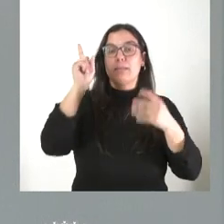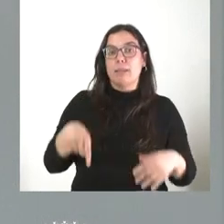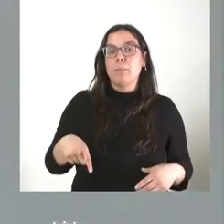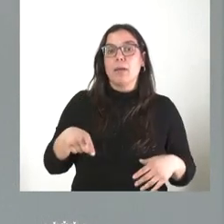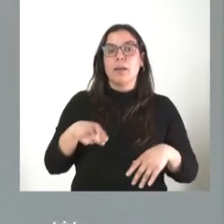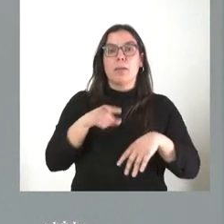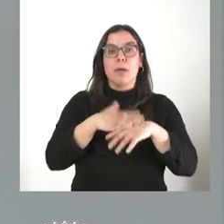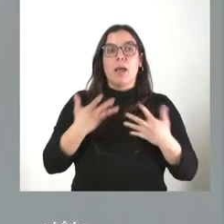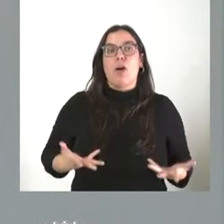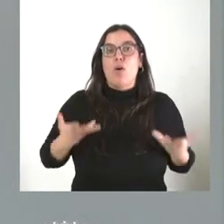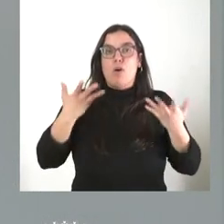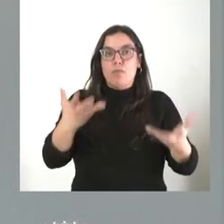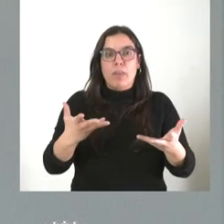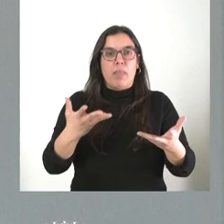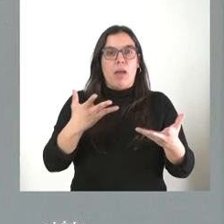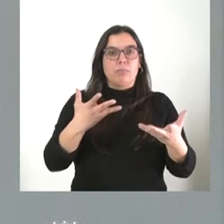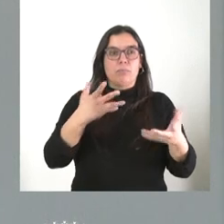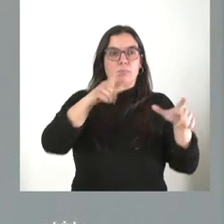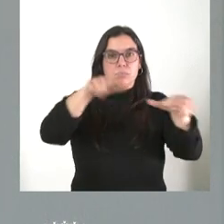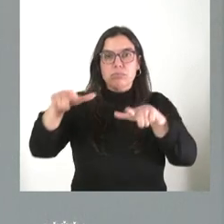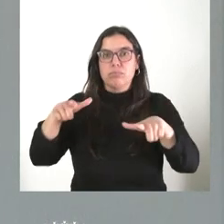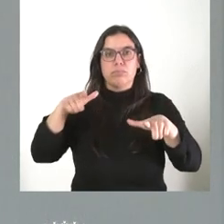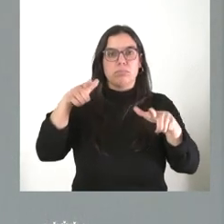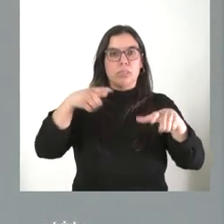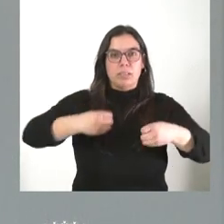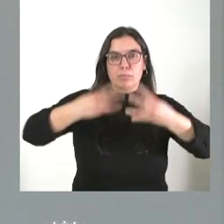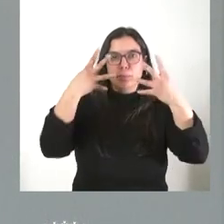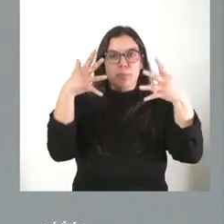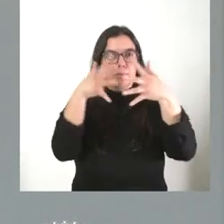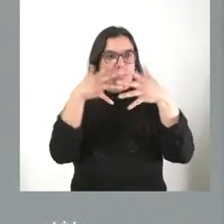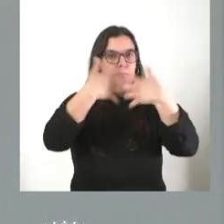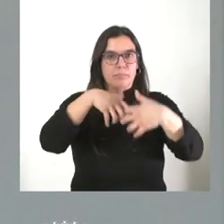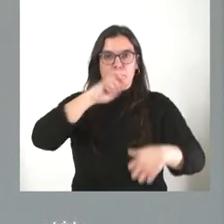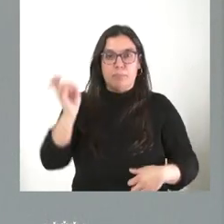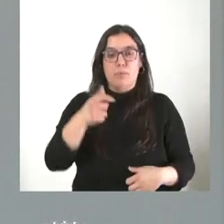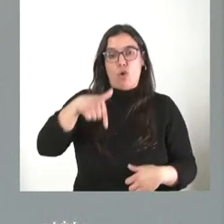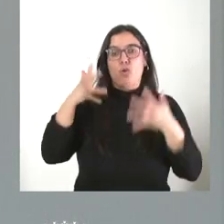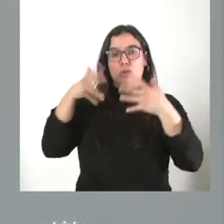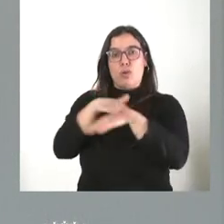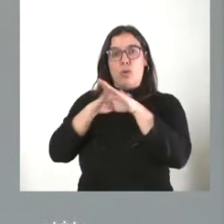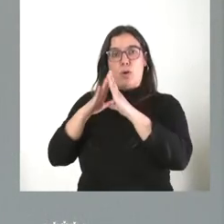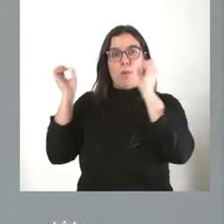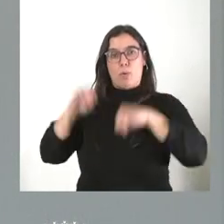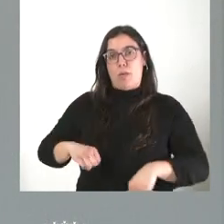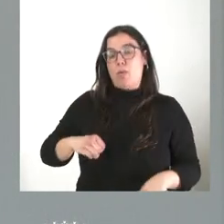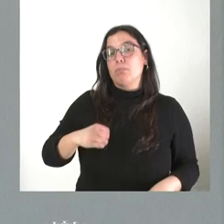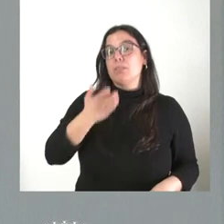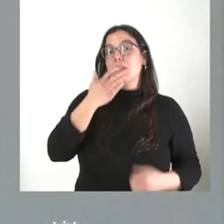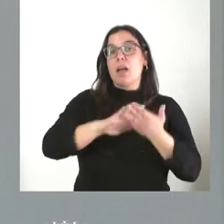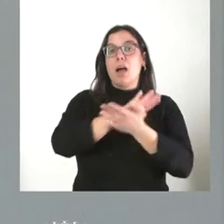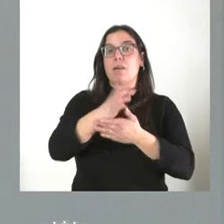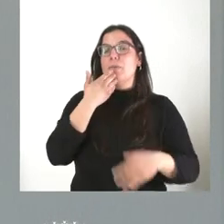instalaciones e infraestructuras hoy en el consejo de gobierno hemos aprobado varios de ellos cuando hablamos de